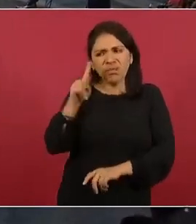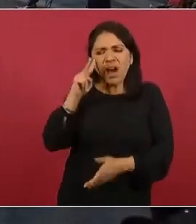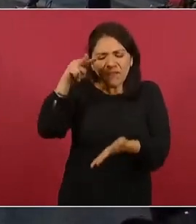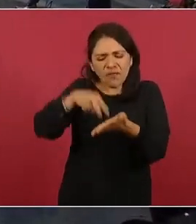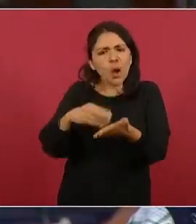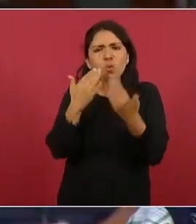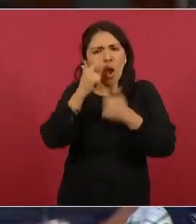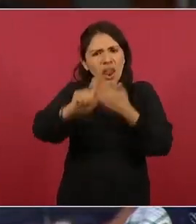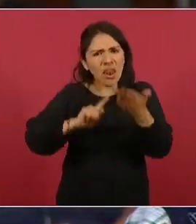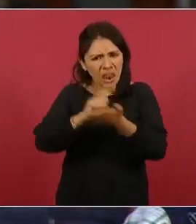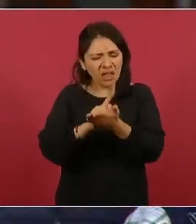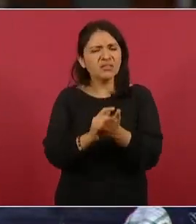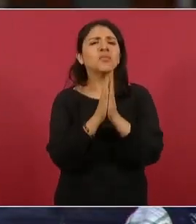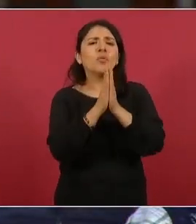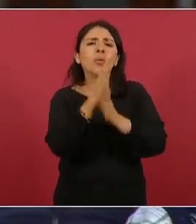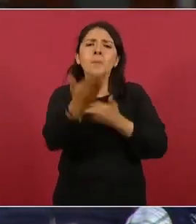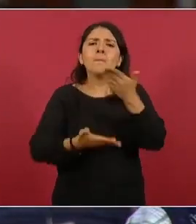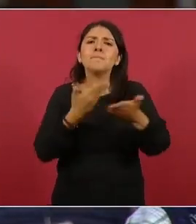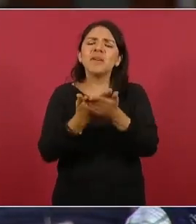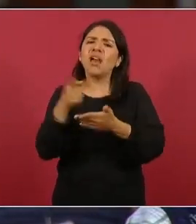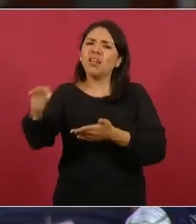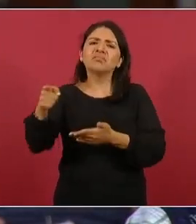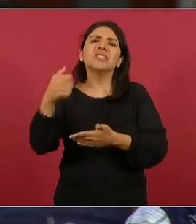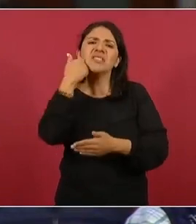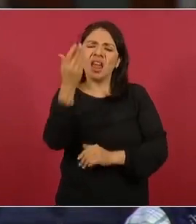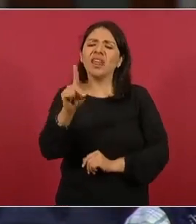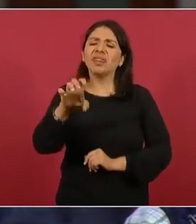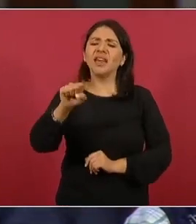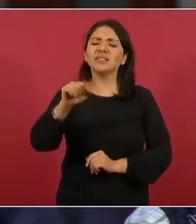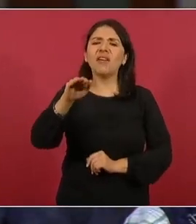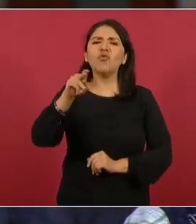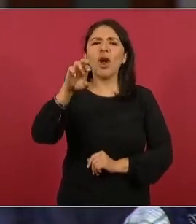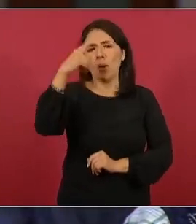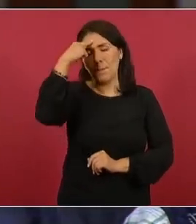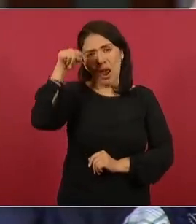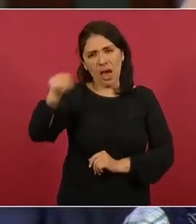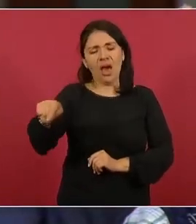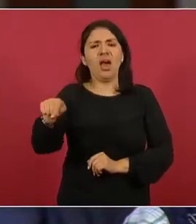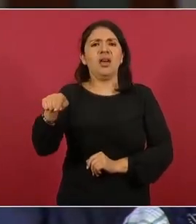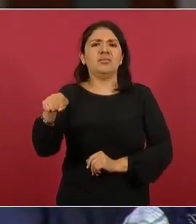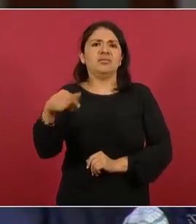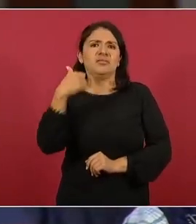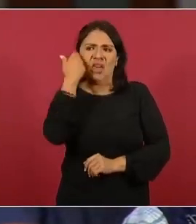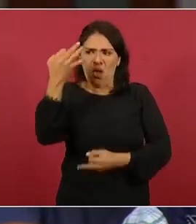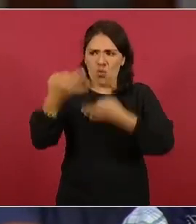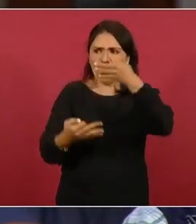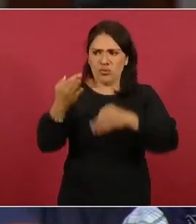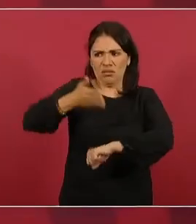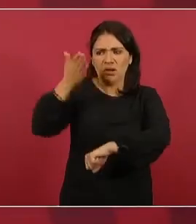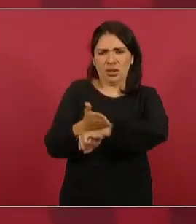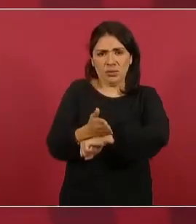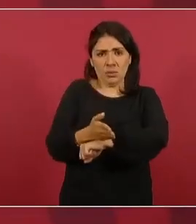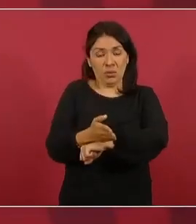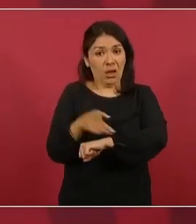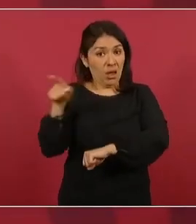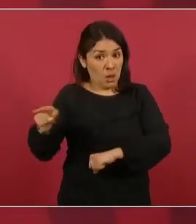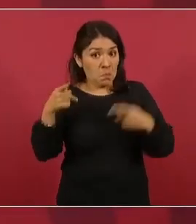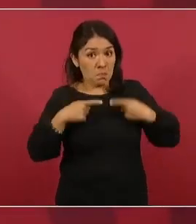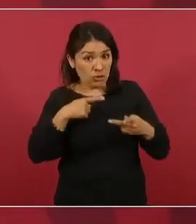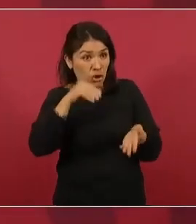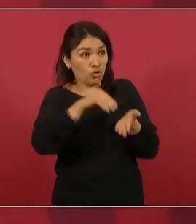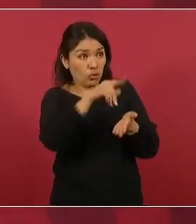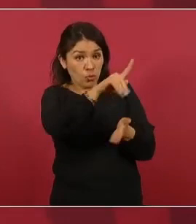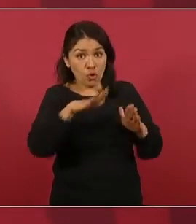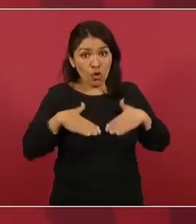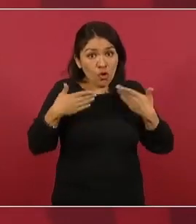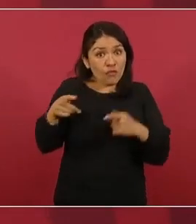su desafuero para poderlo juzgar por esto. ¿Él sigue siendo una persona de toda su confianza? Sí, y lo que hay